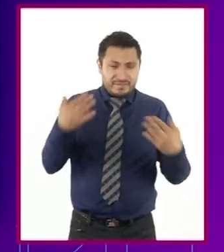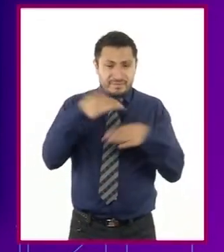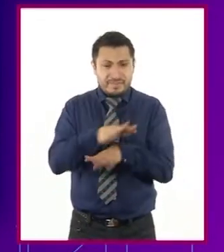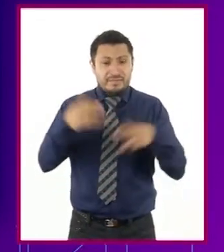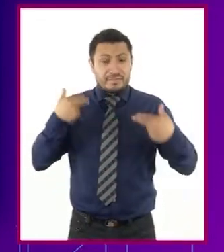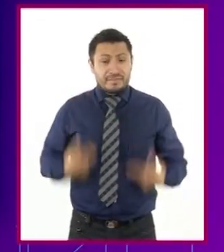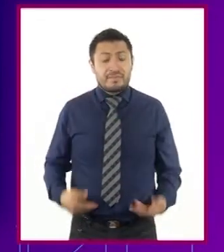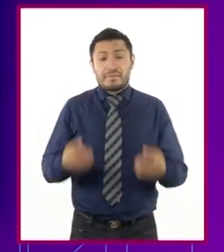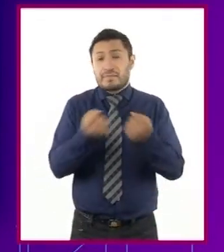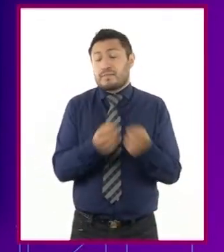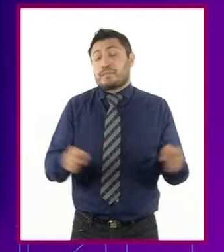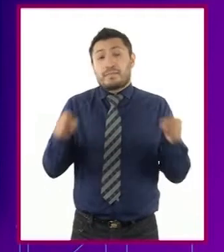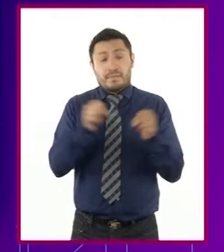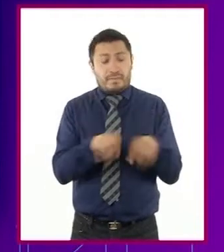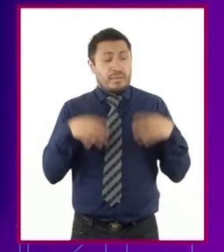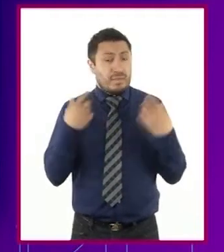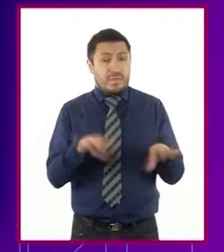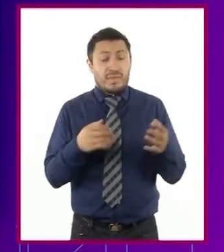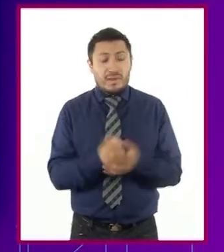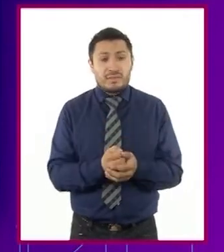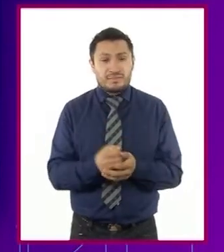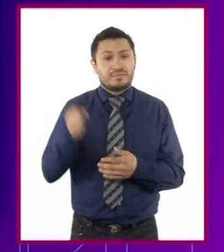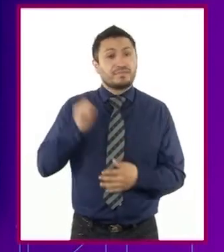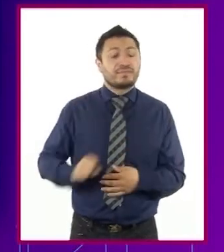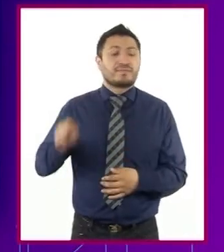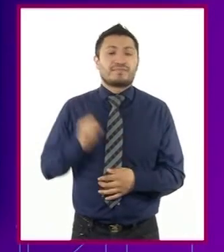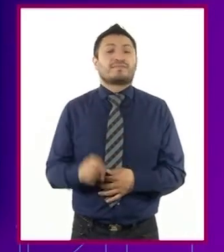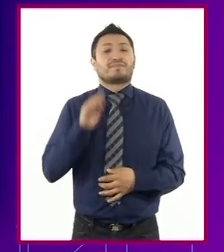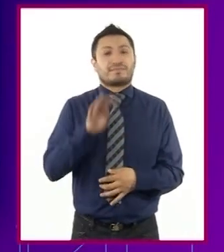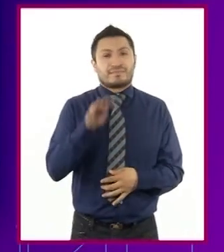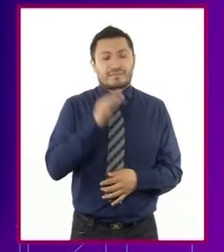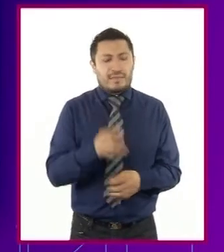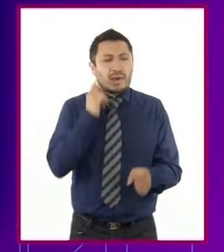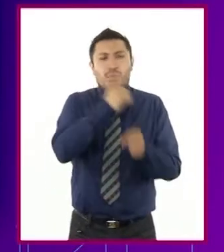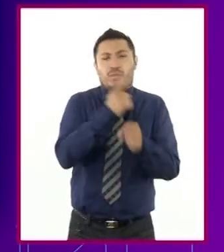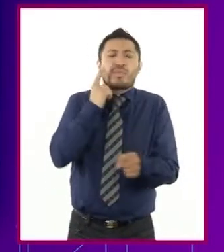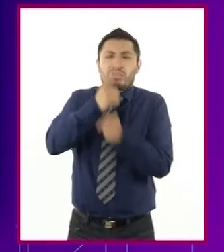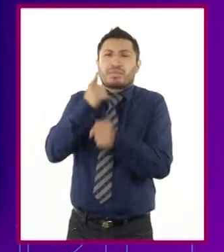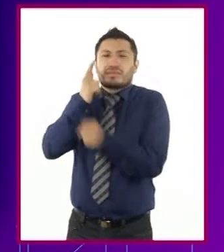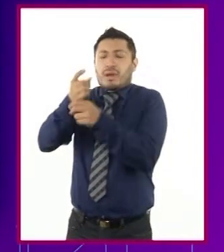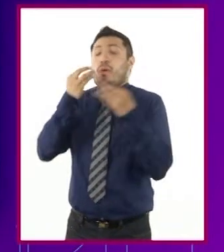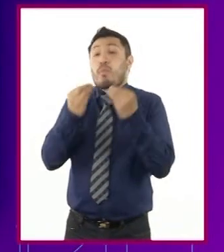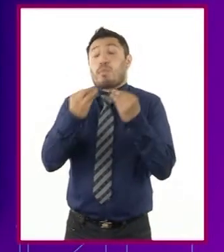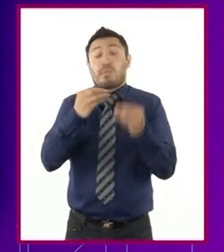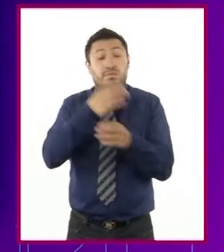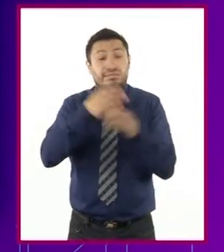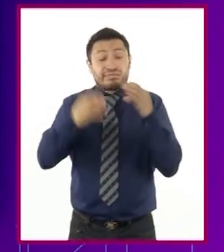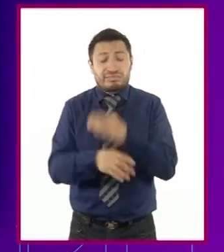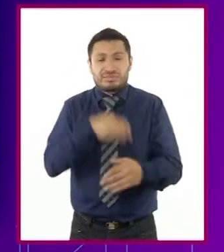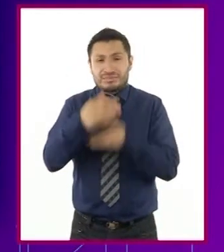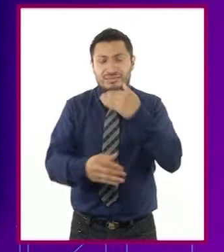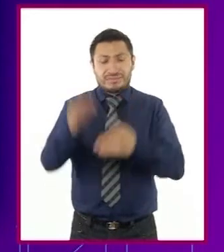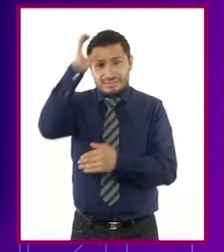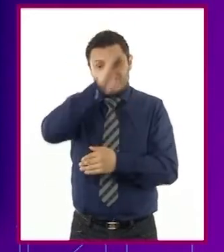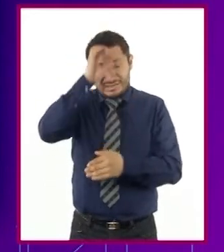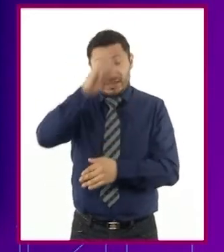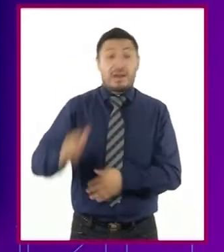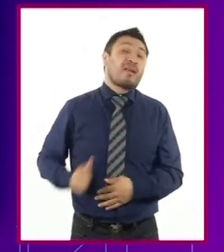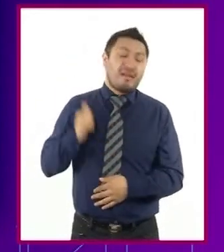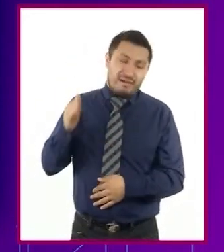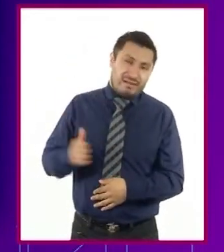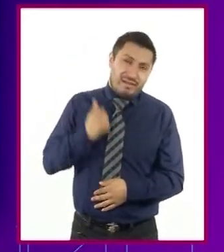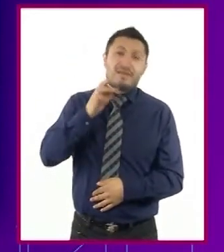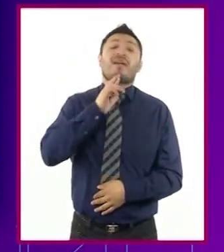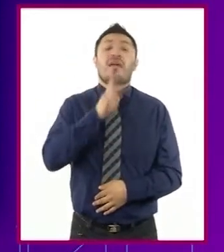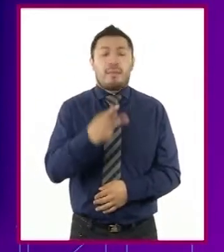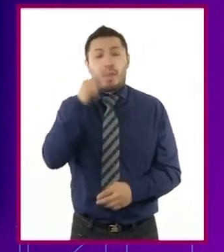y la sociedad. En el siglo XIX, los descubrimientos y avances científicos fueron aprovechados para mejorar